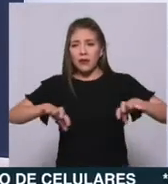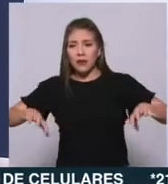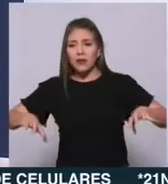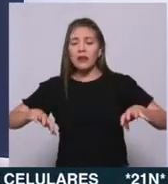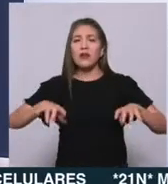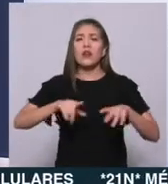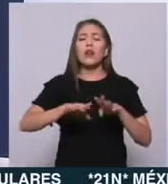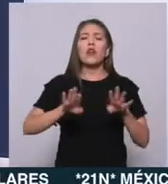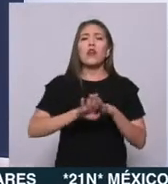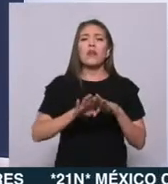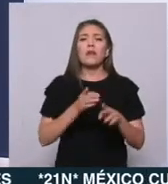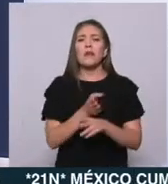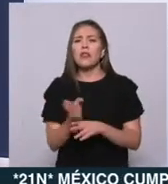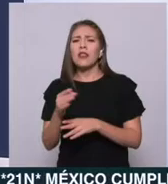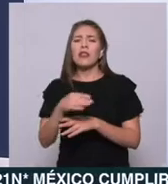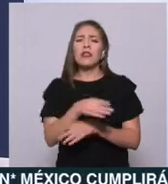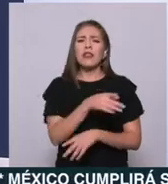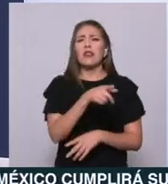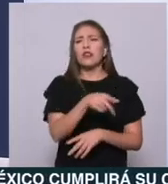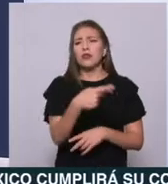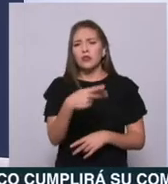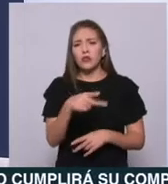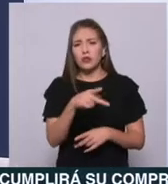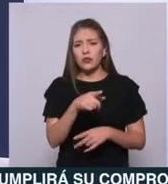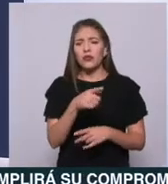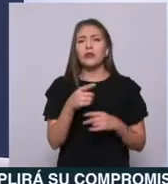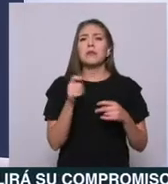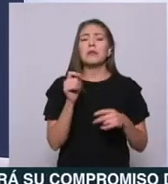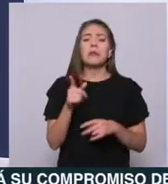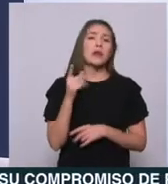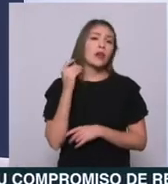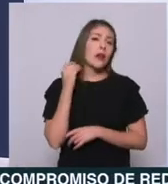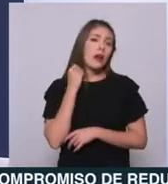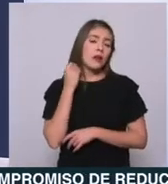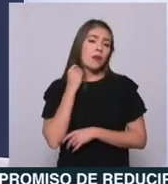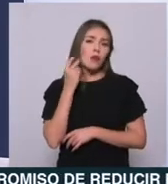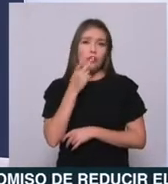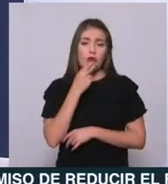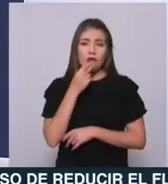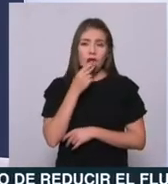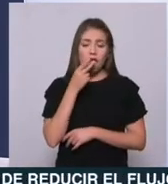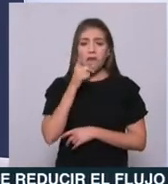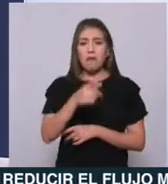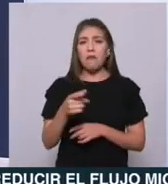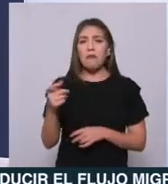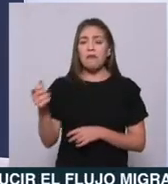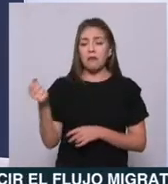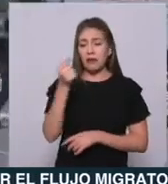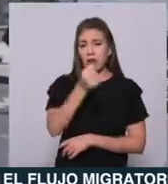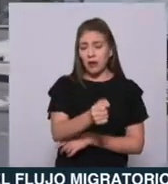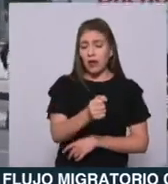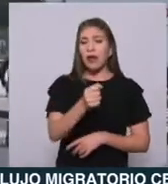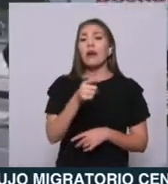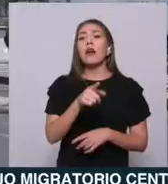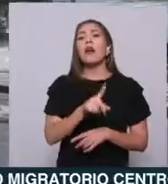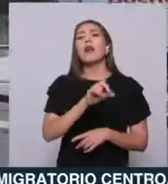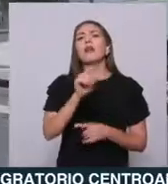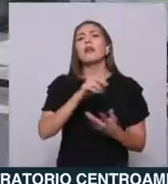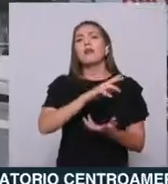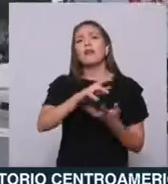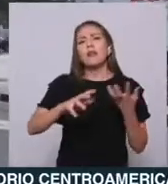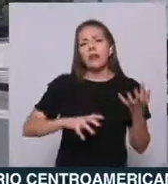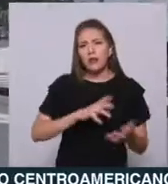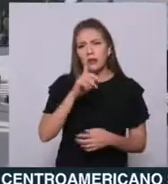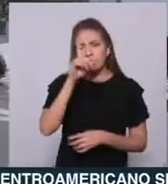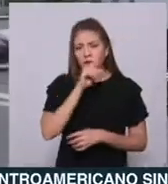pues fraccionar el movimiento, ¿no? Uno de ellos fue el abogado que enviaron, al parecer para representarlos, ya ven después todo lo que pasó. No